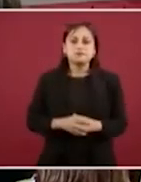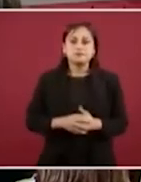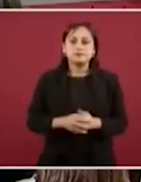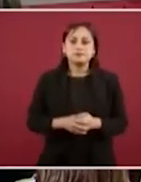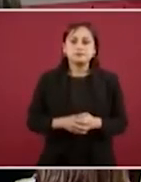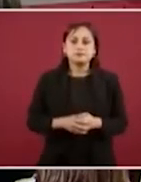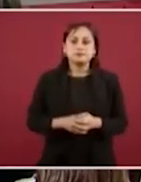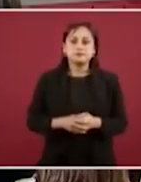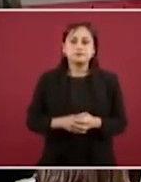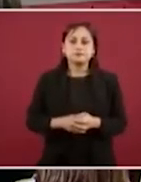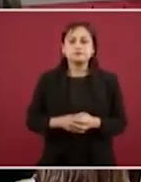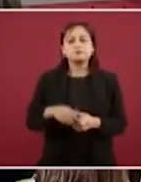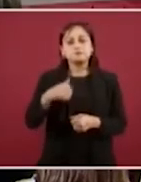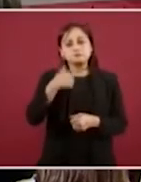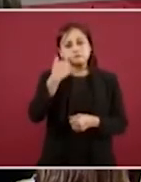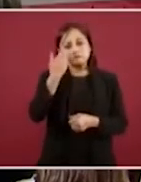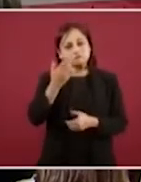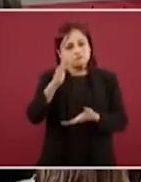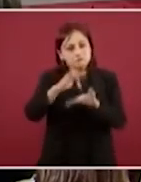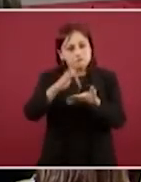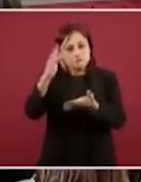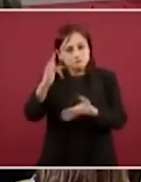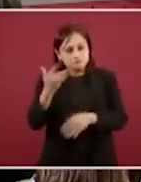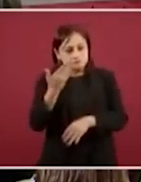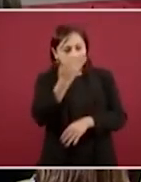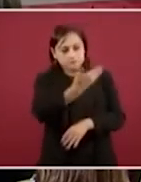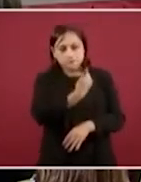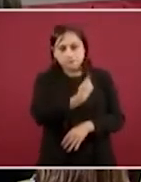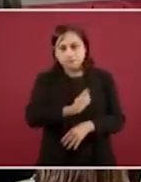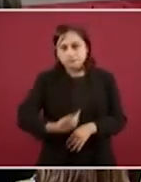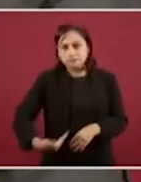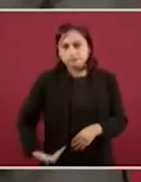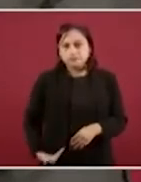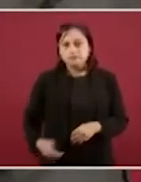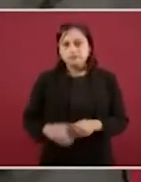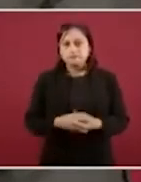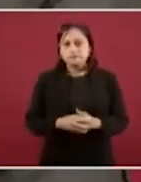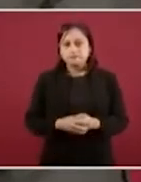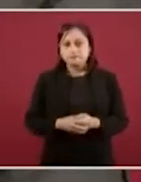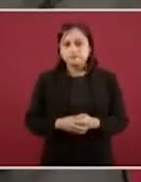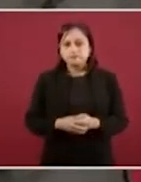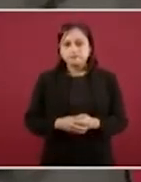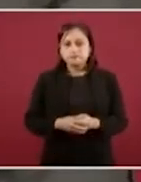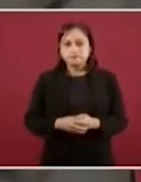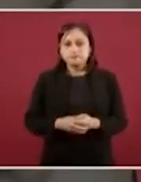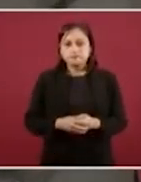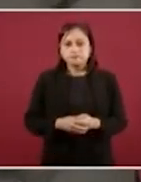No me queda más que agradecer a usted, señor presidente,